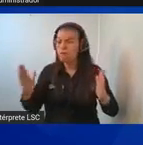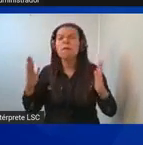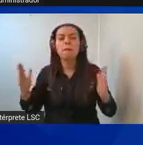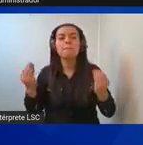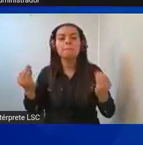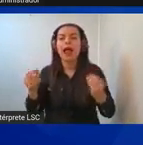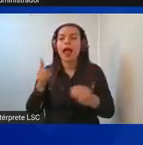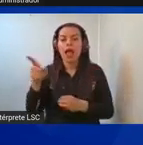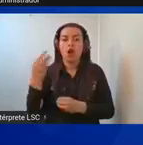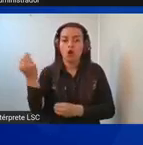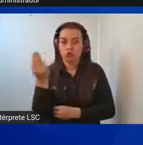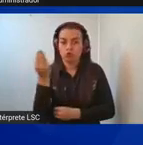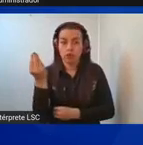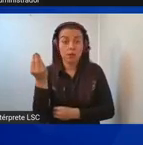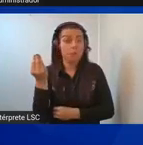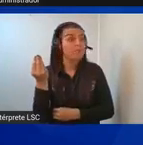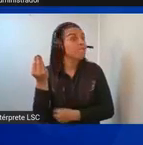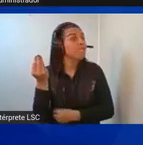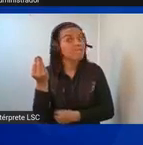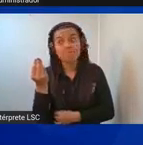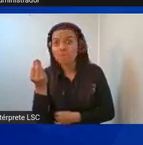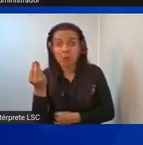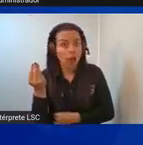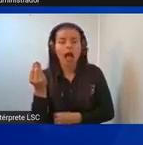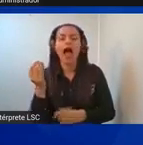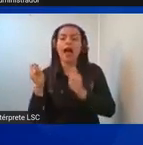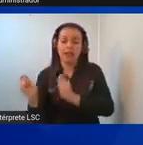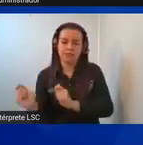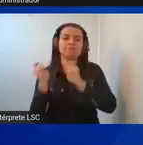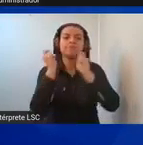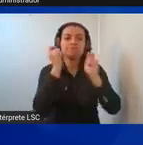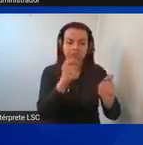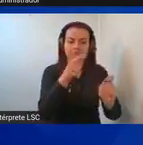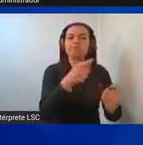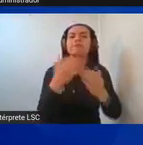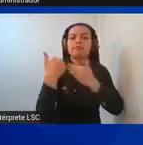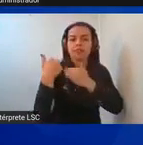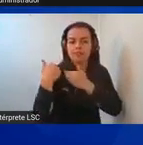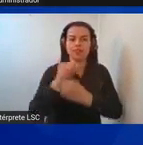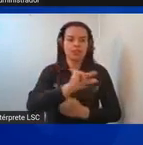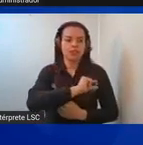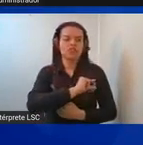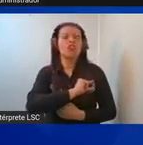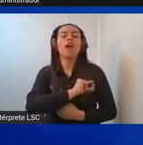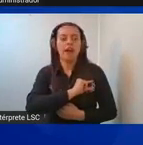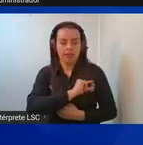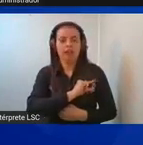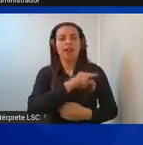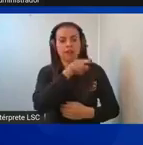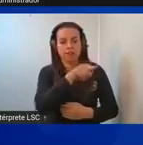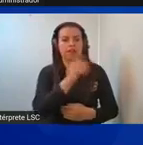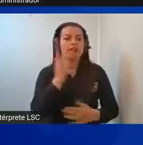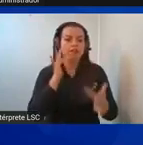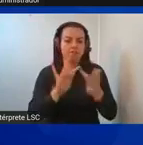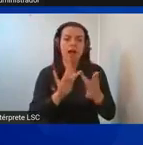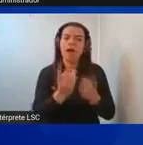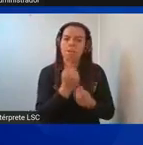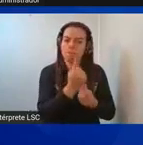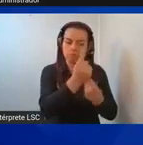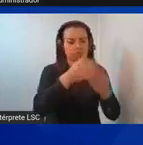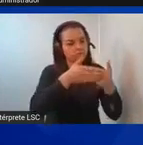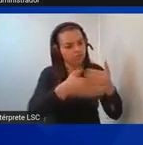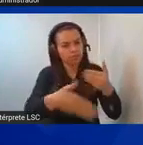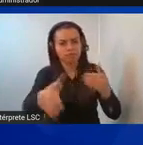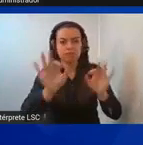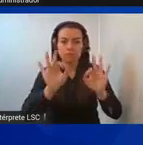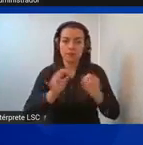pero si por algún motivo no se logra hacer, el INSOR tendría la responsabilidad de generar esa política para ir armonizando. Entonces,